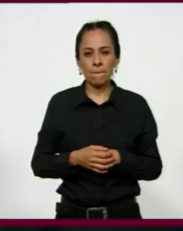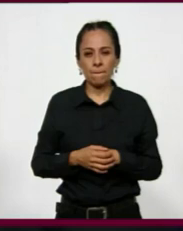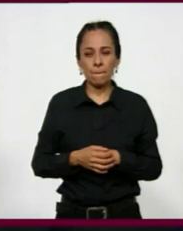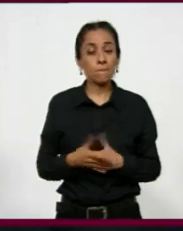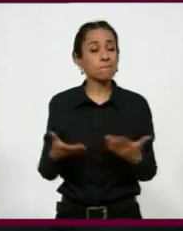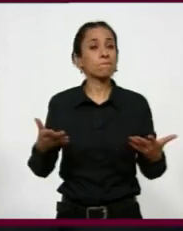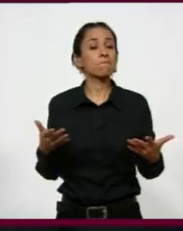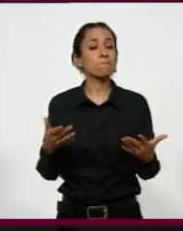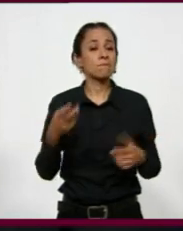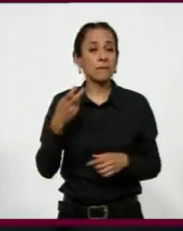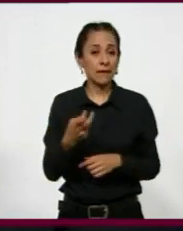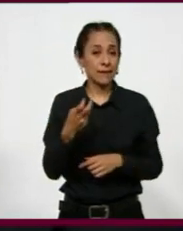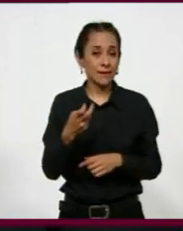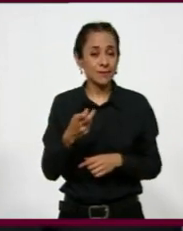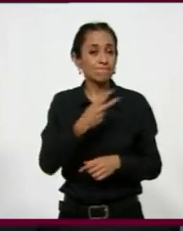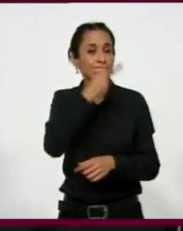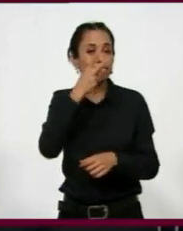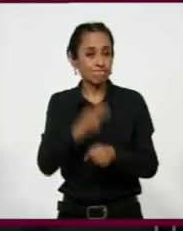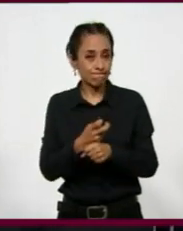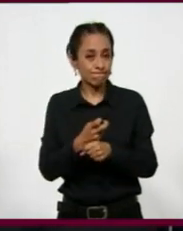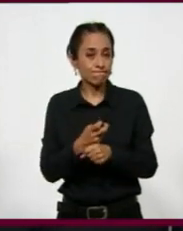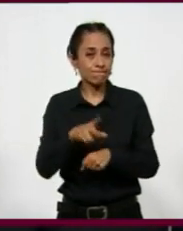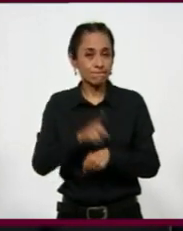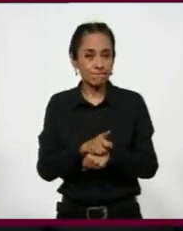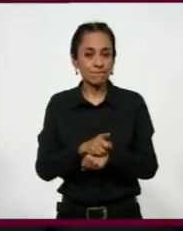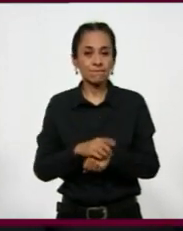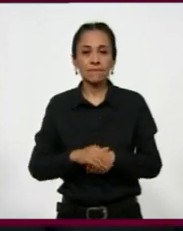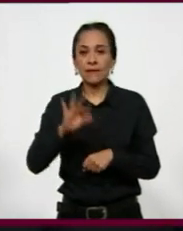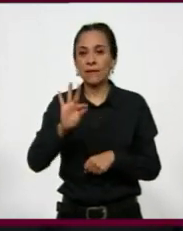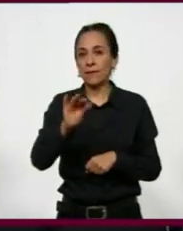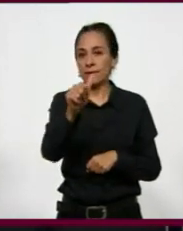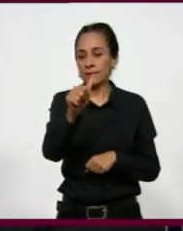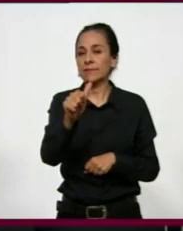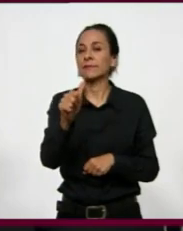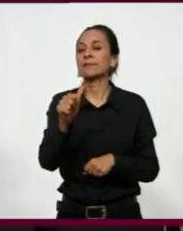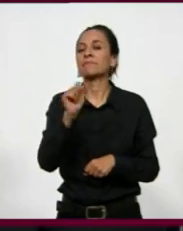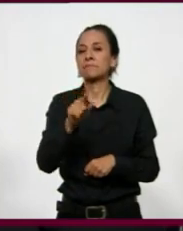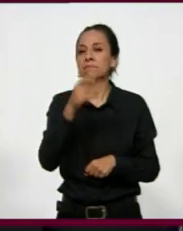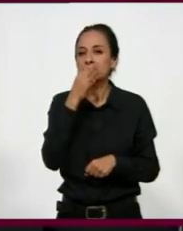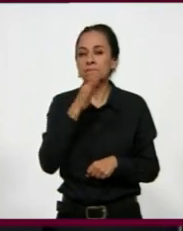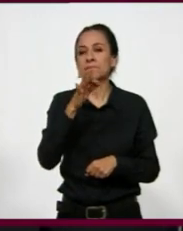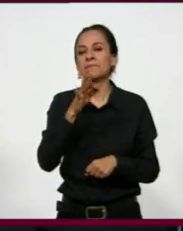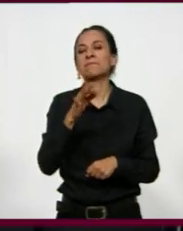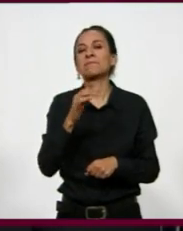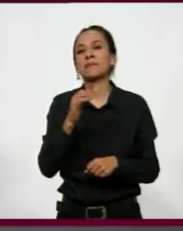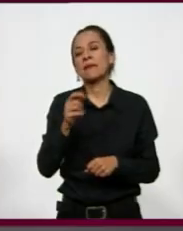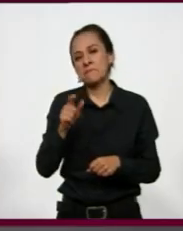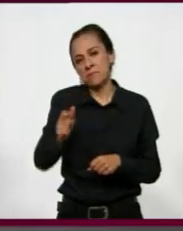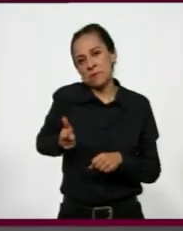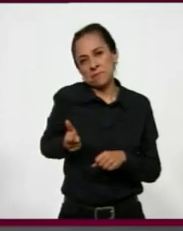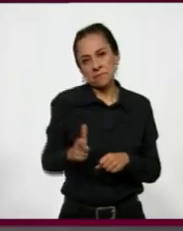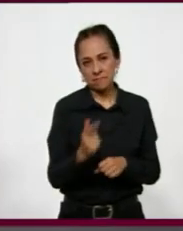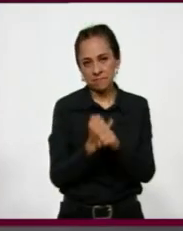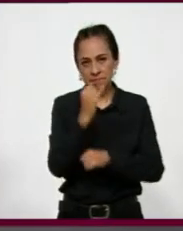Bien, Adriana, así transcurre la segunda jornada de la 46ª edición del Festival Internacional Cervantino. Seguiremos informando